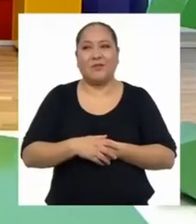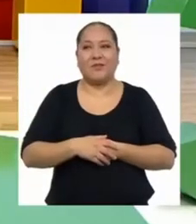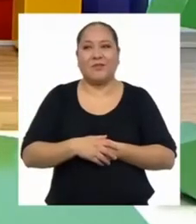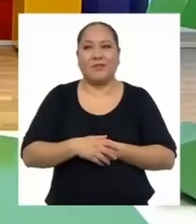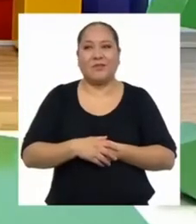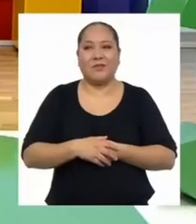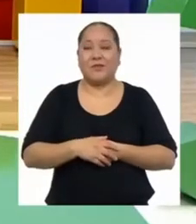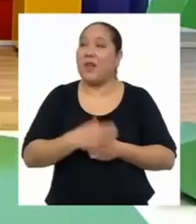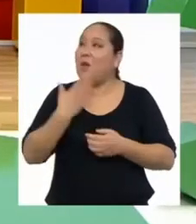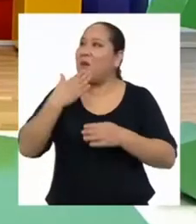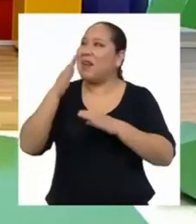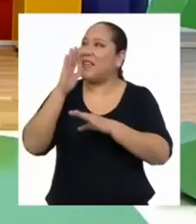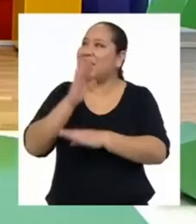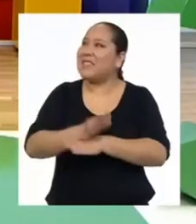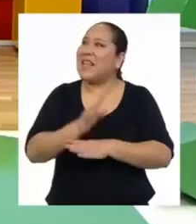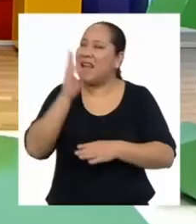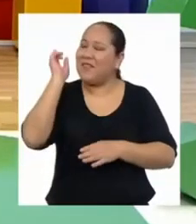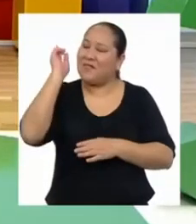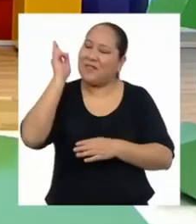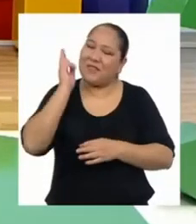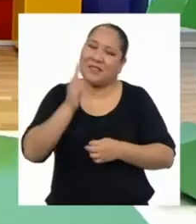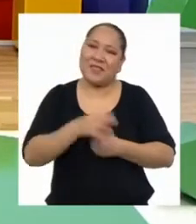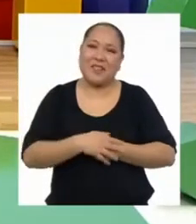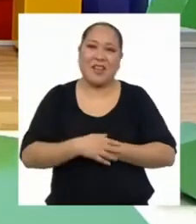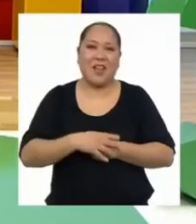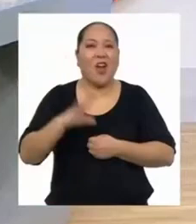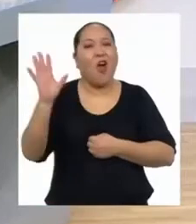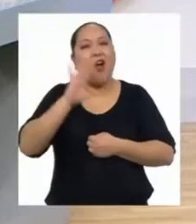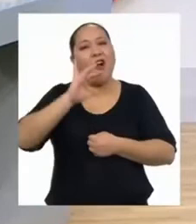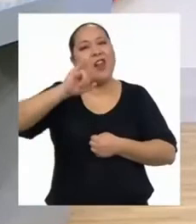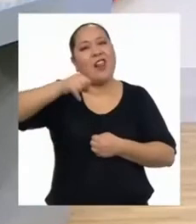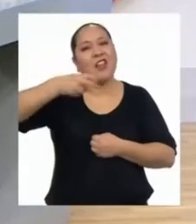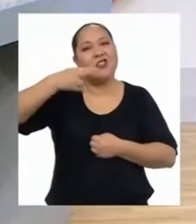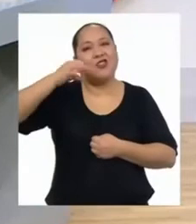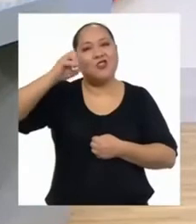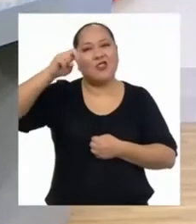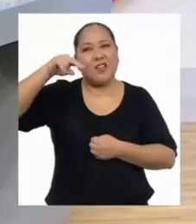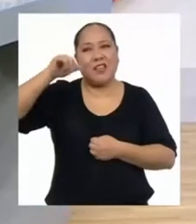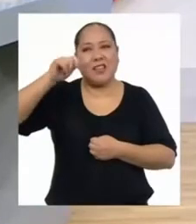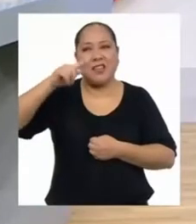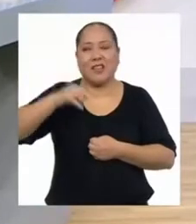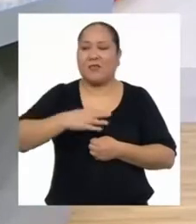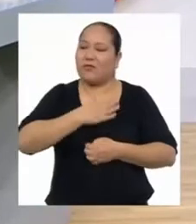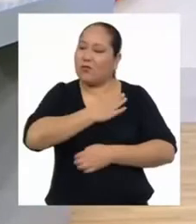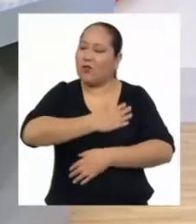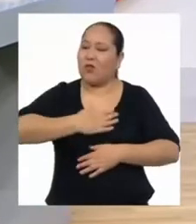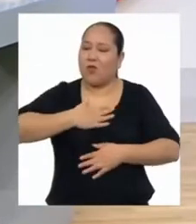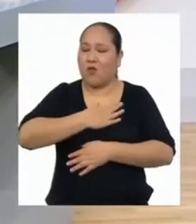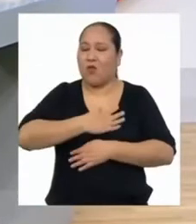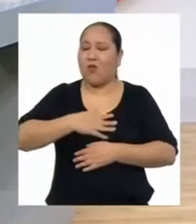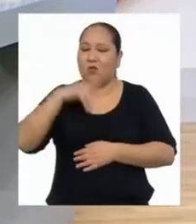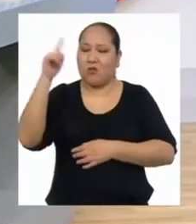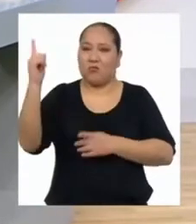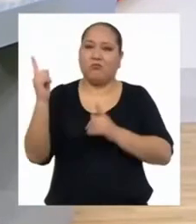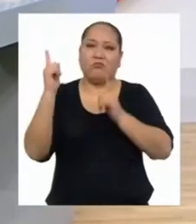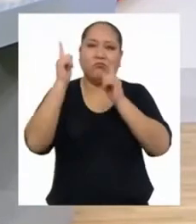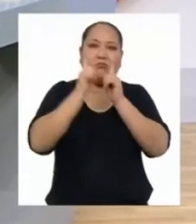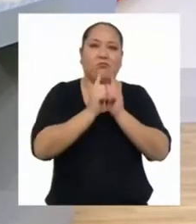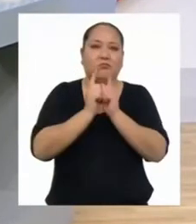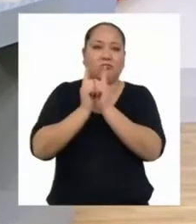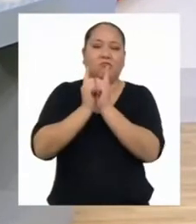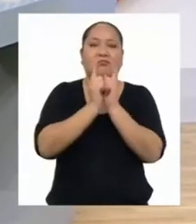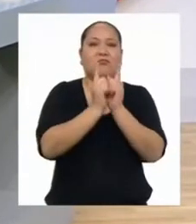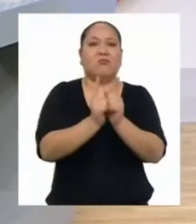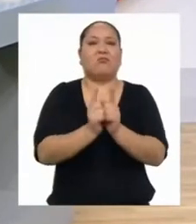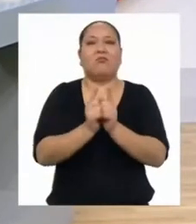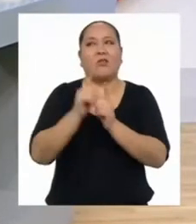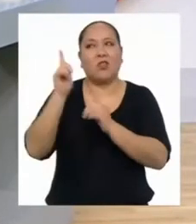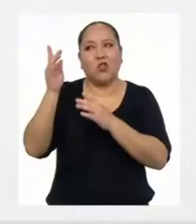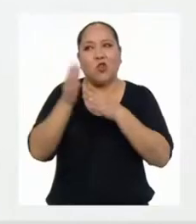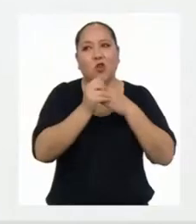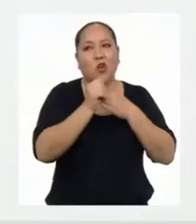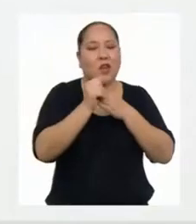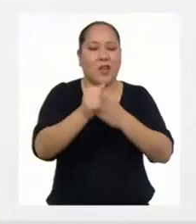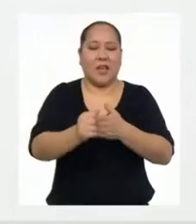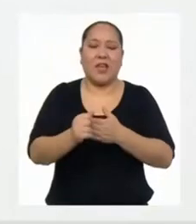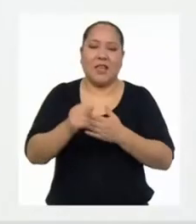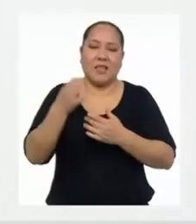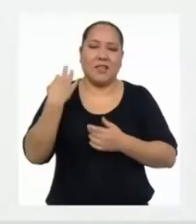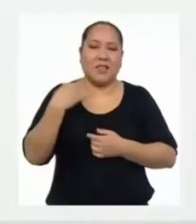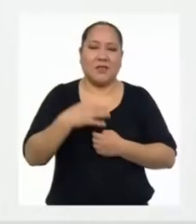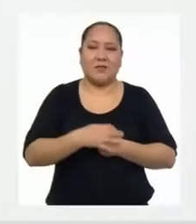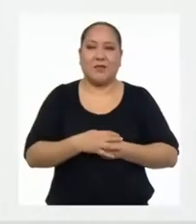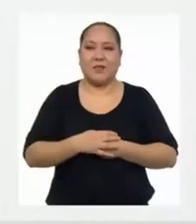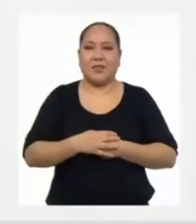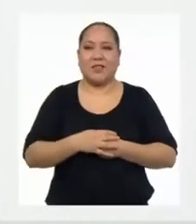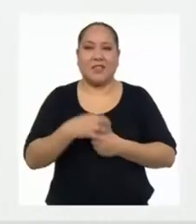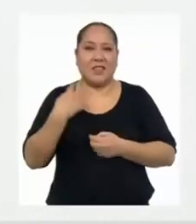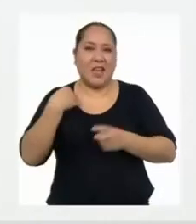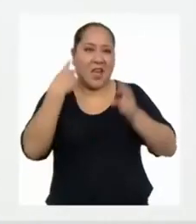Buenas tardes, profesora. Hola, Jonathan. Un gusto tener su compañía y contar con su guía, como siempre. Ya vi lo